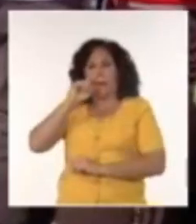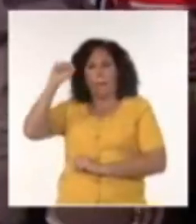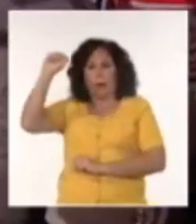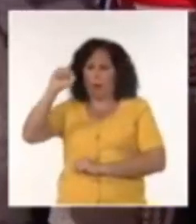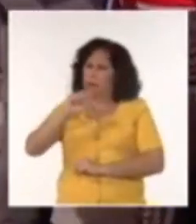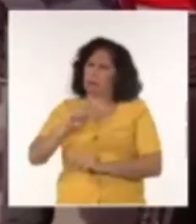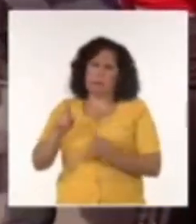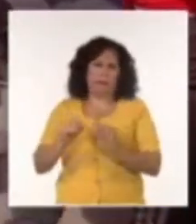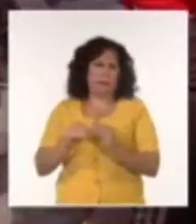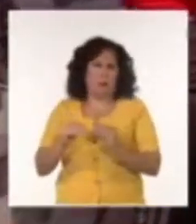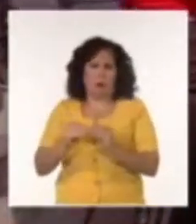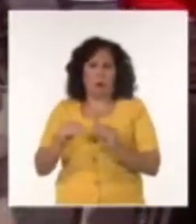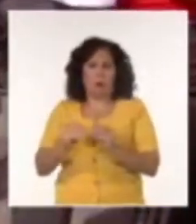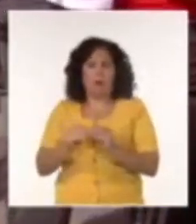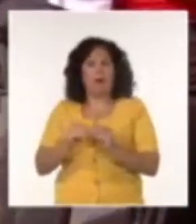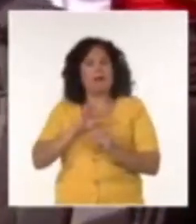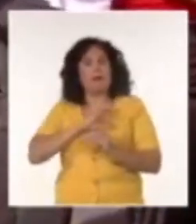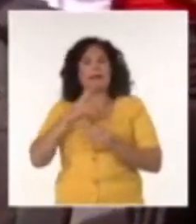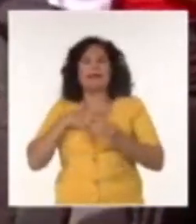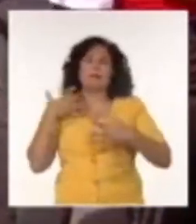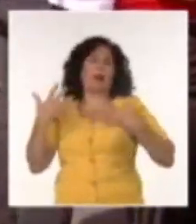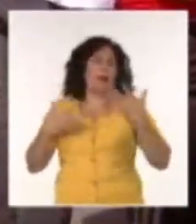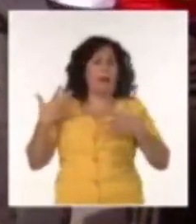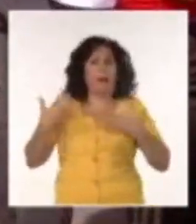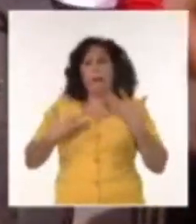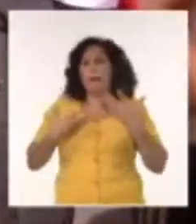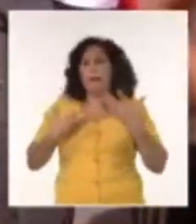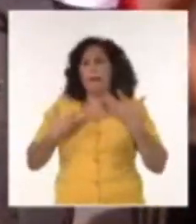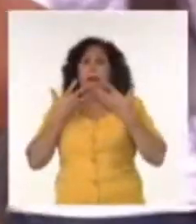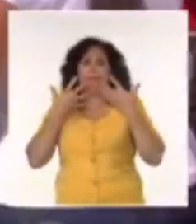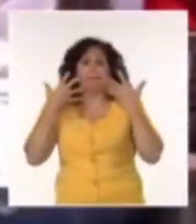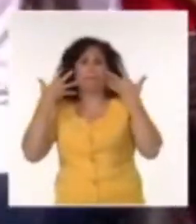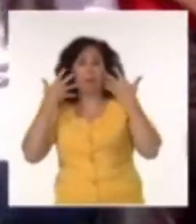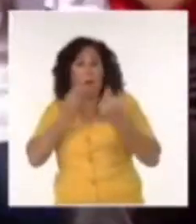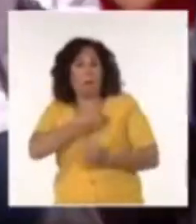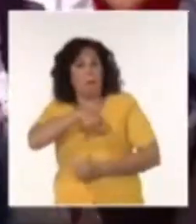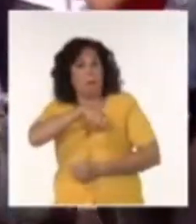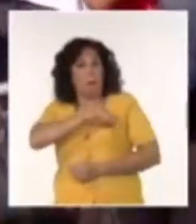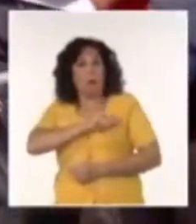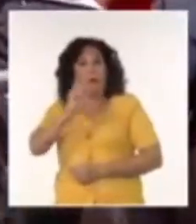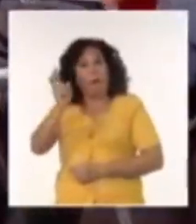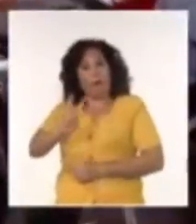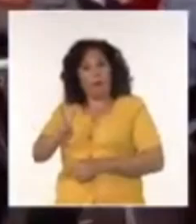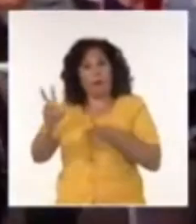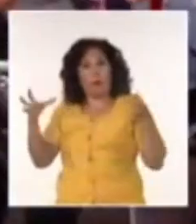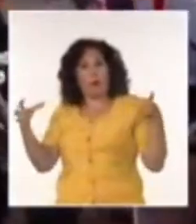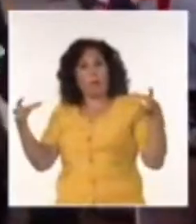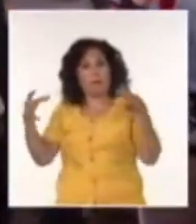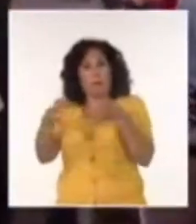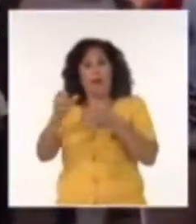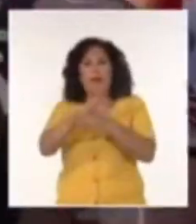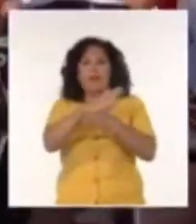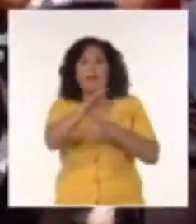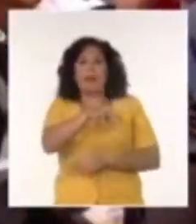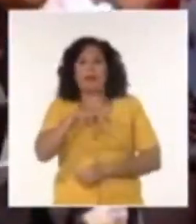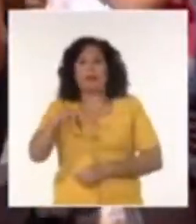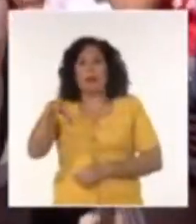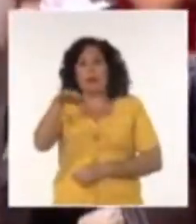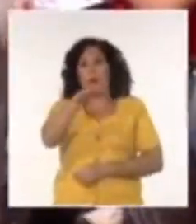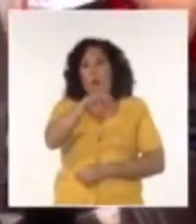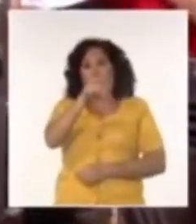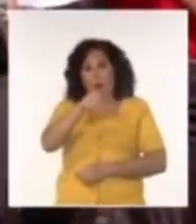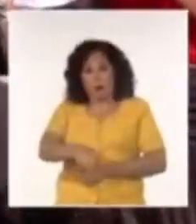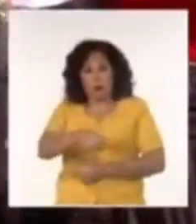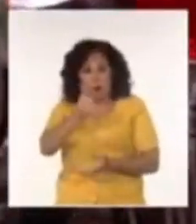venezolana. Se ve alegría, se ve júbilo, se ve colorido. No es que hoy el pueblo de Venezuela se congrega en varios estados del país, pero aquí en